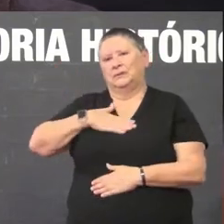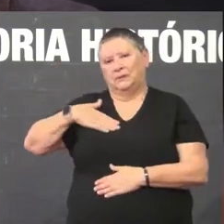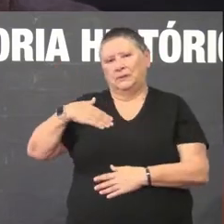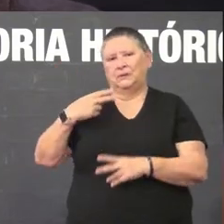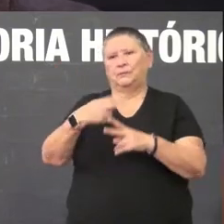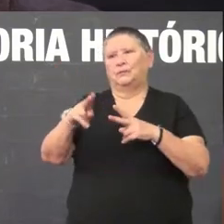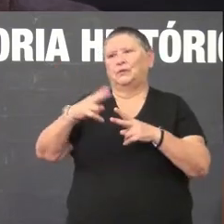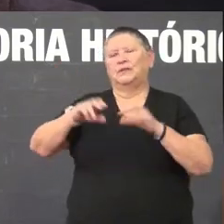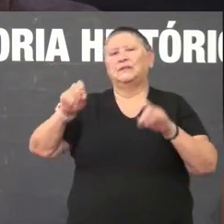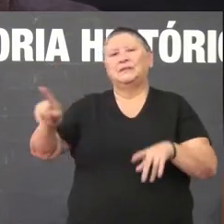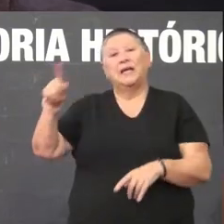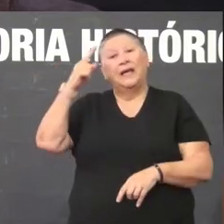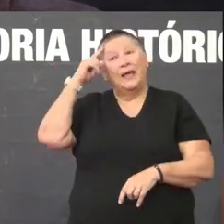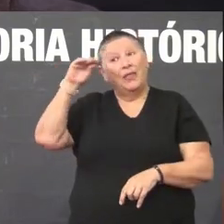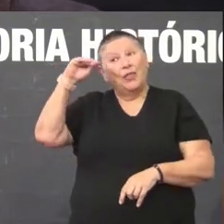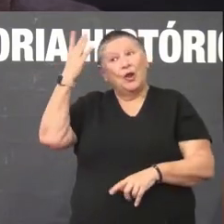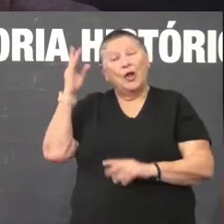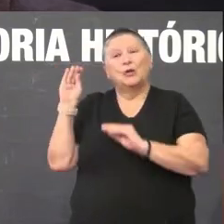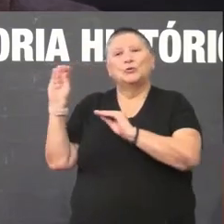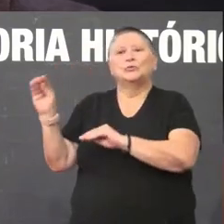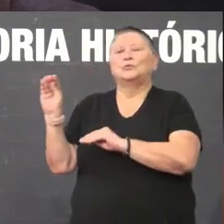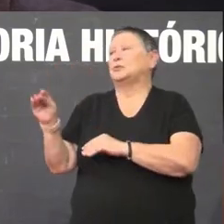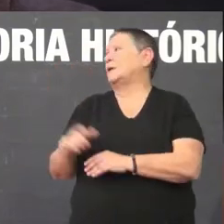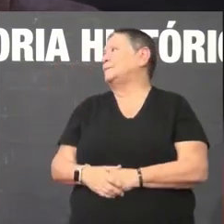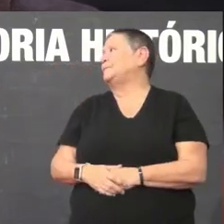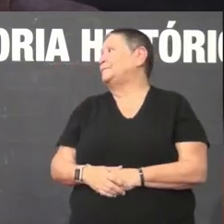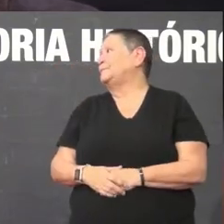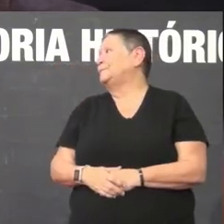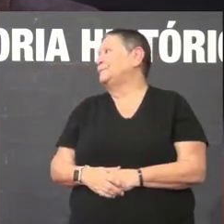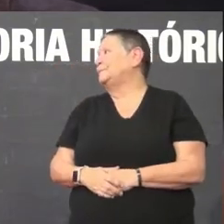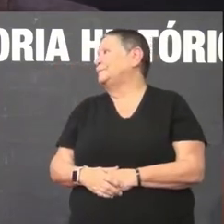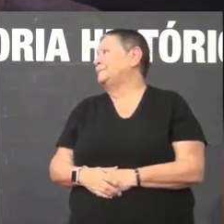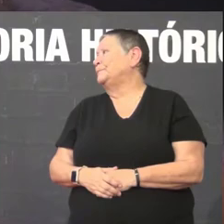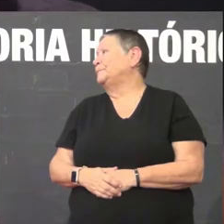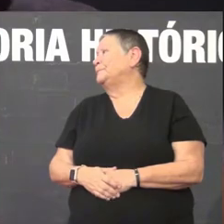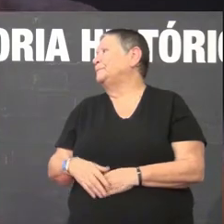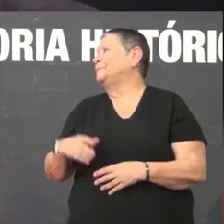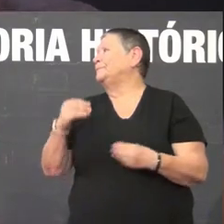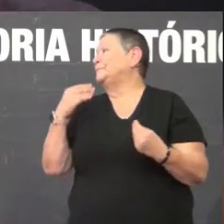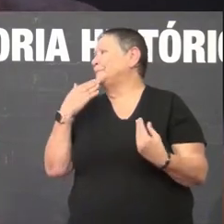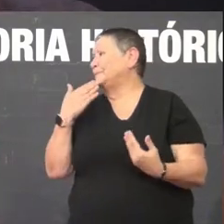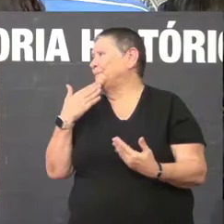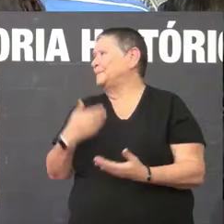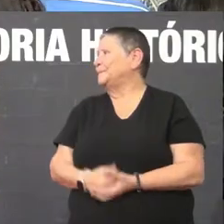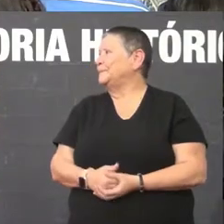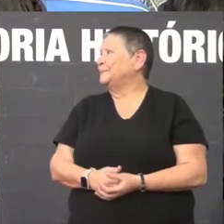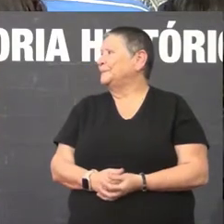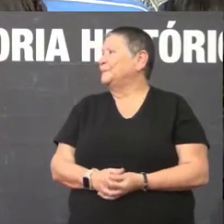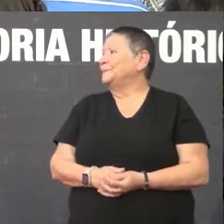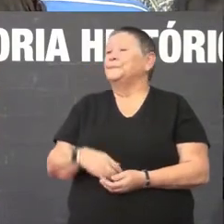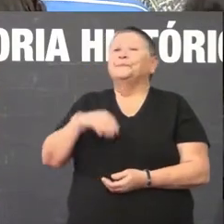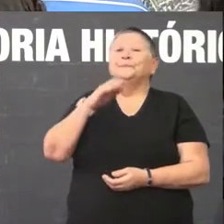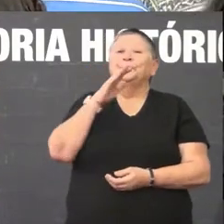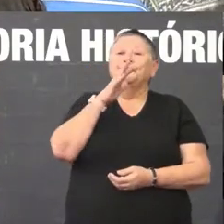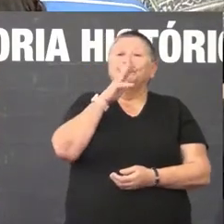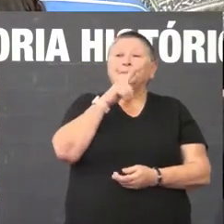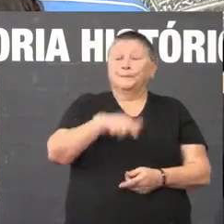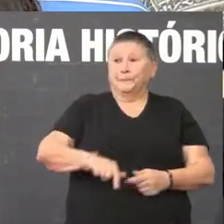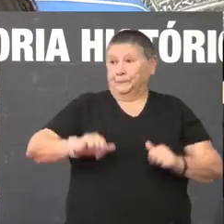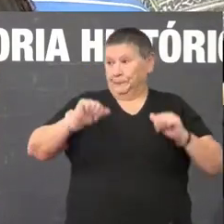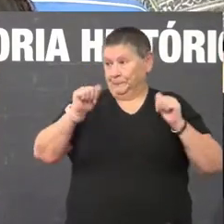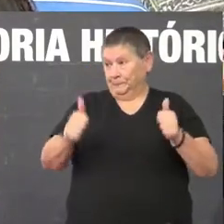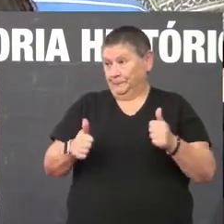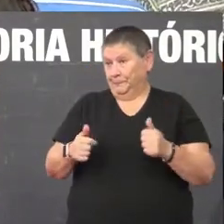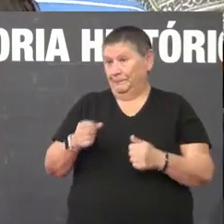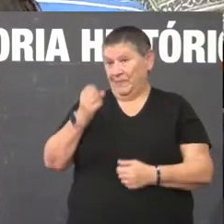sendo ben novo. Alberto, grazas tamén por estar con nos. Obrigado. Imos a comenzar a coñecer estas